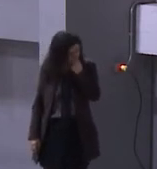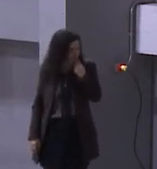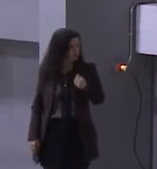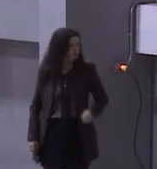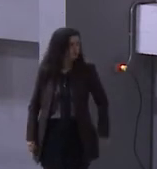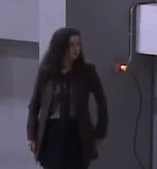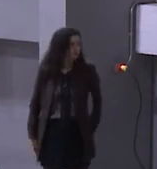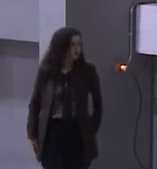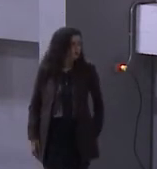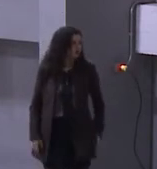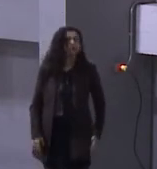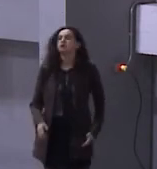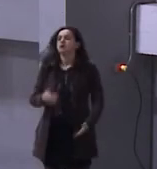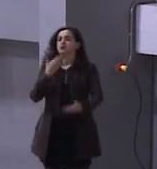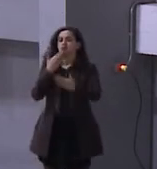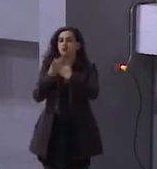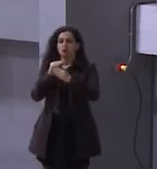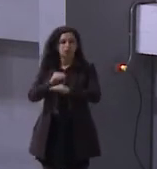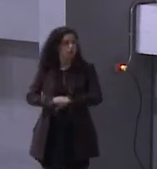Muy buenos días.